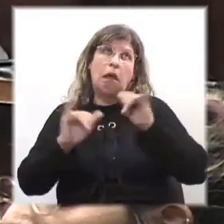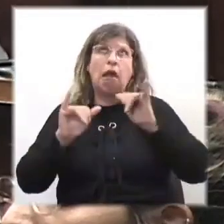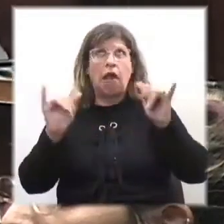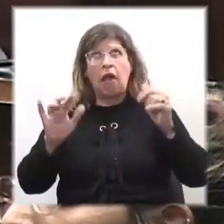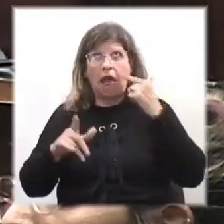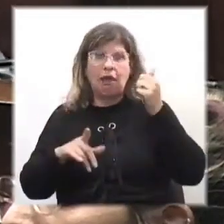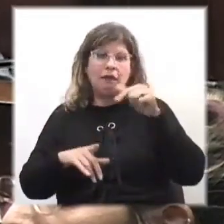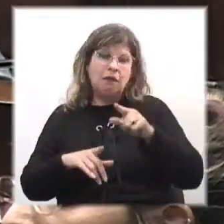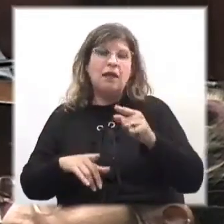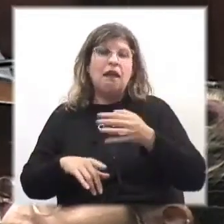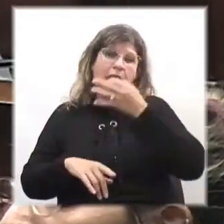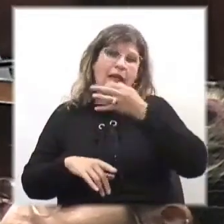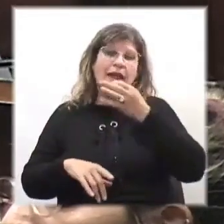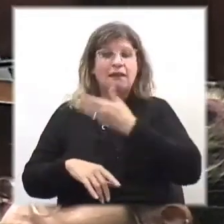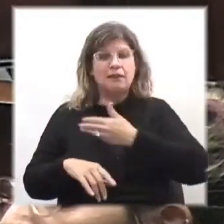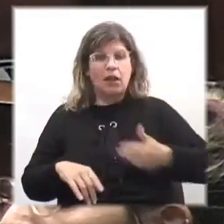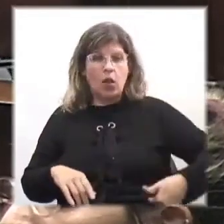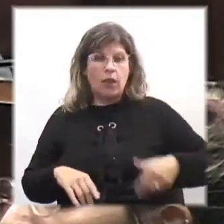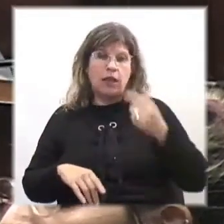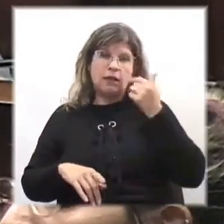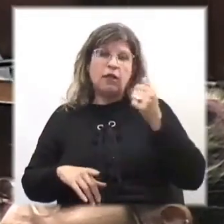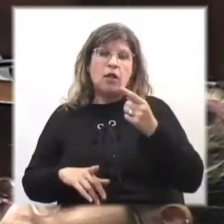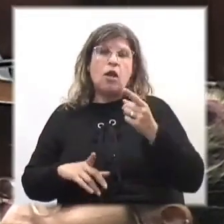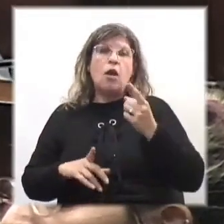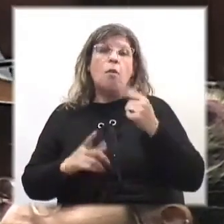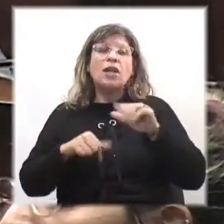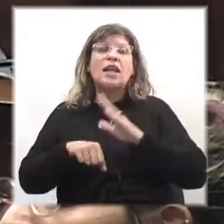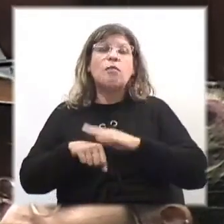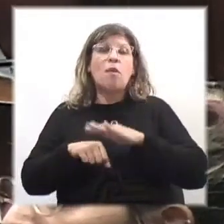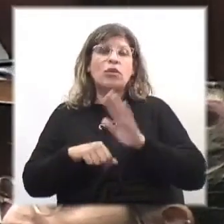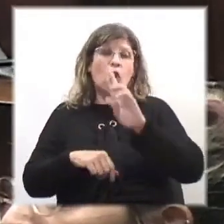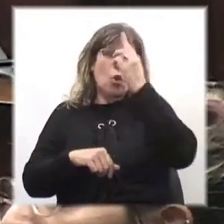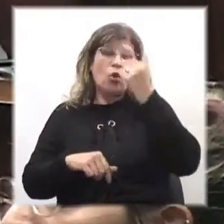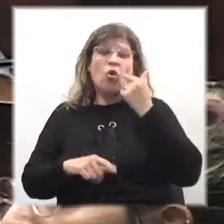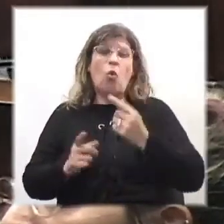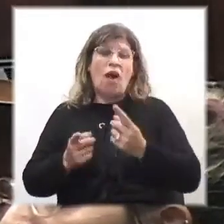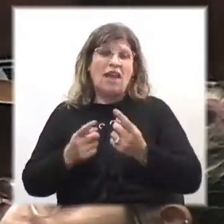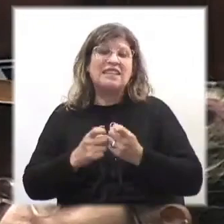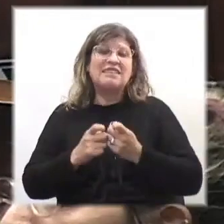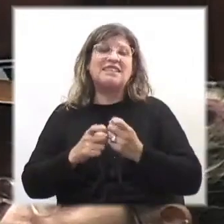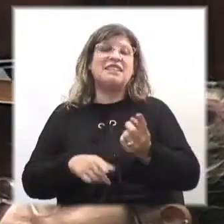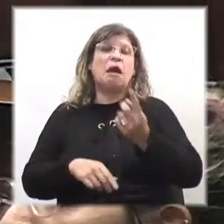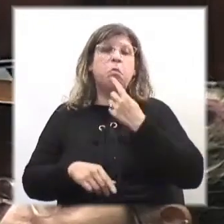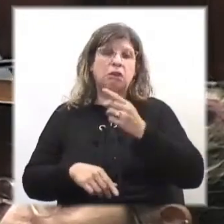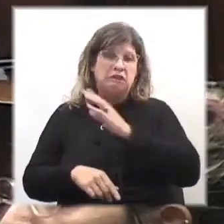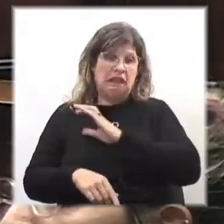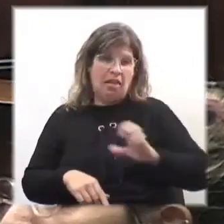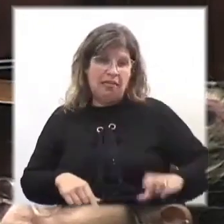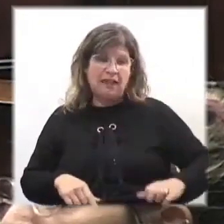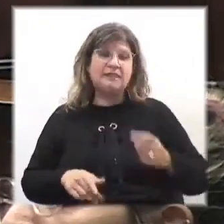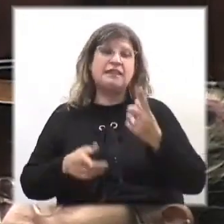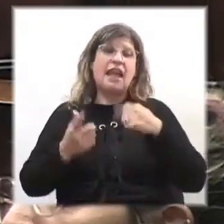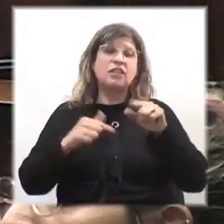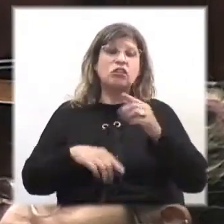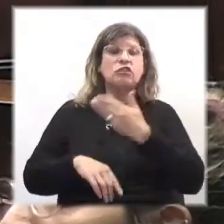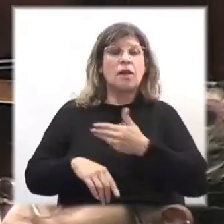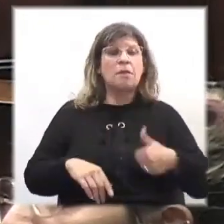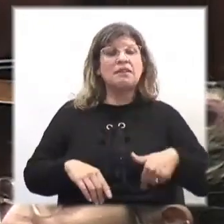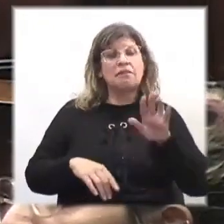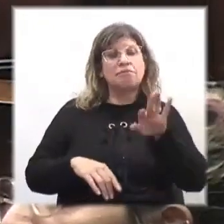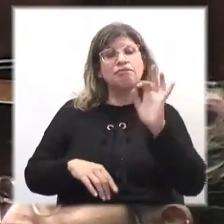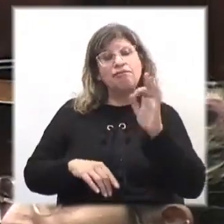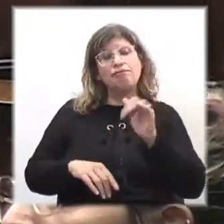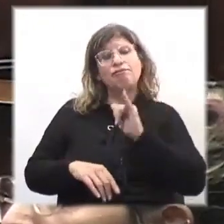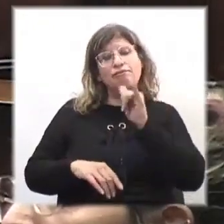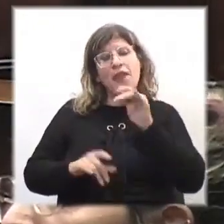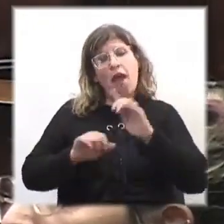porque el momento que el Uruguay necesita una política de estado el presidente opta por hacer